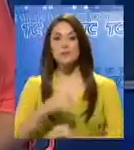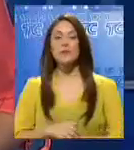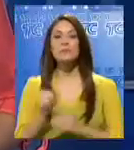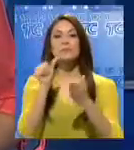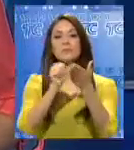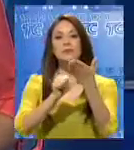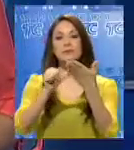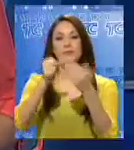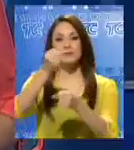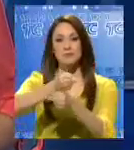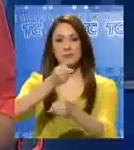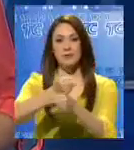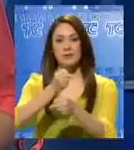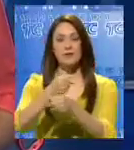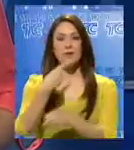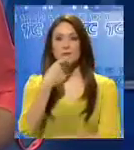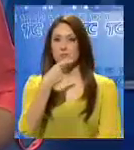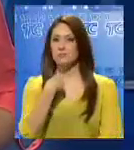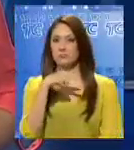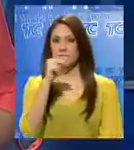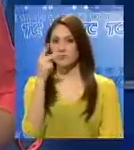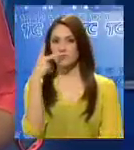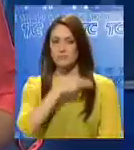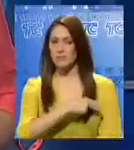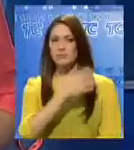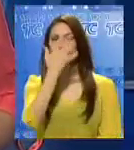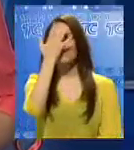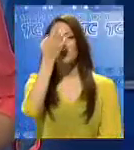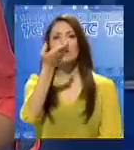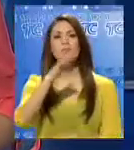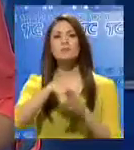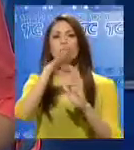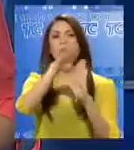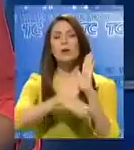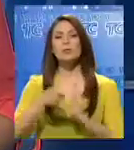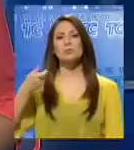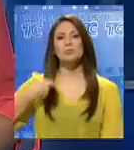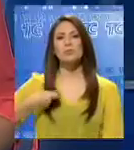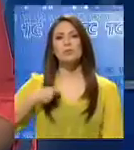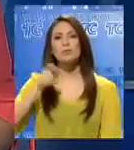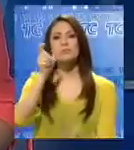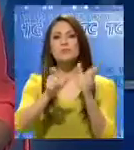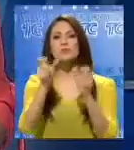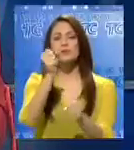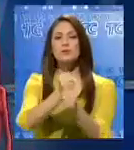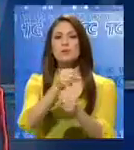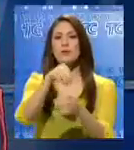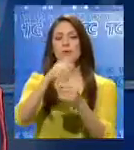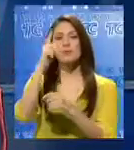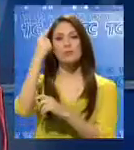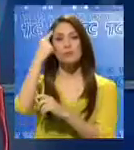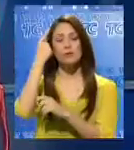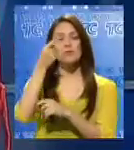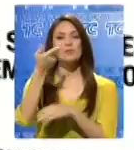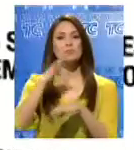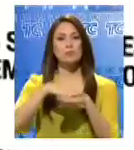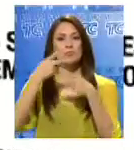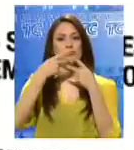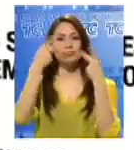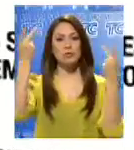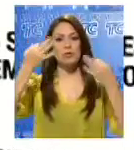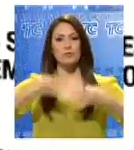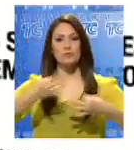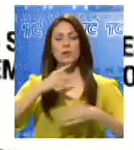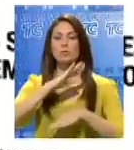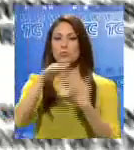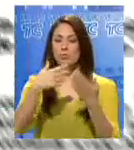El Ministerio del Trabajo desmiente rumores acerca de la rebaja a los salarios de los servidores públicos. A través de un comunicado oficial,